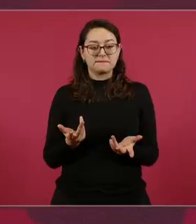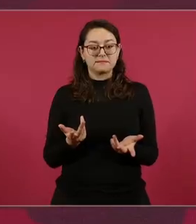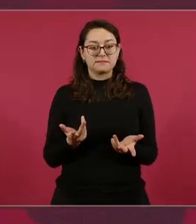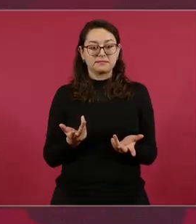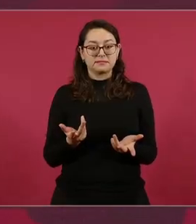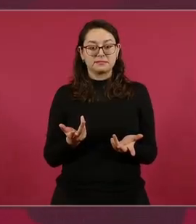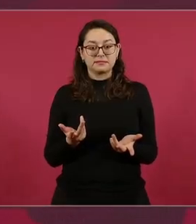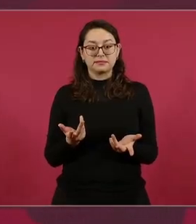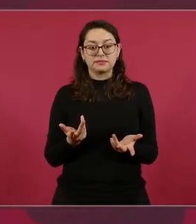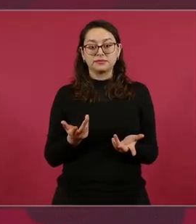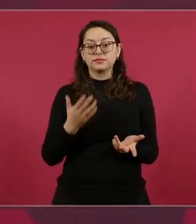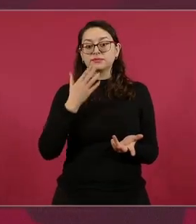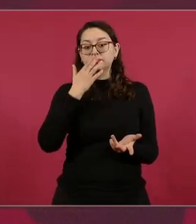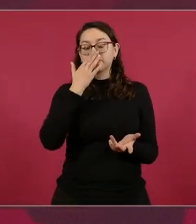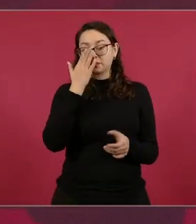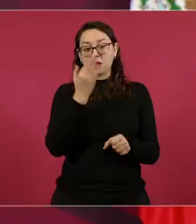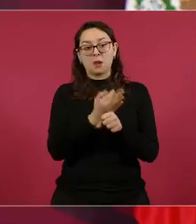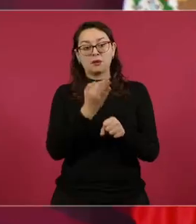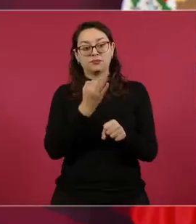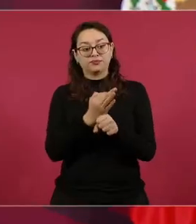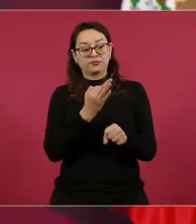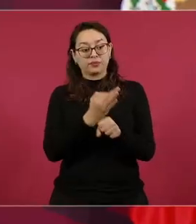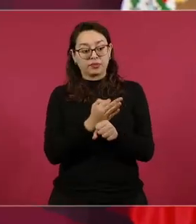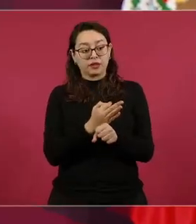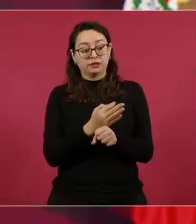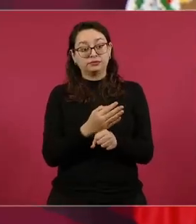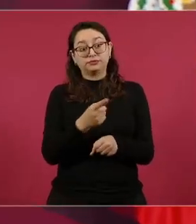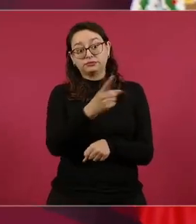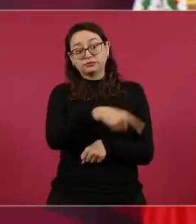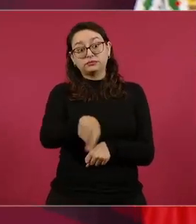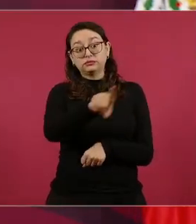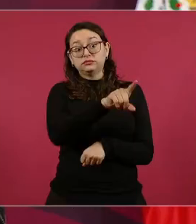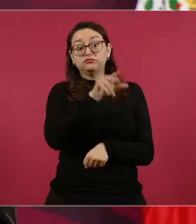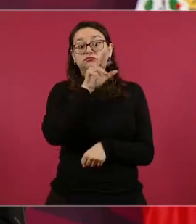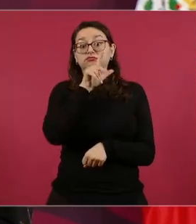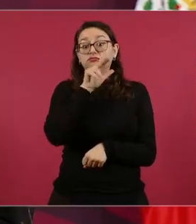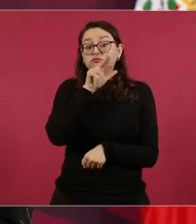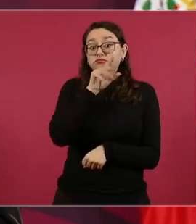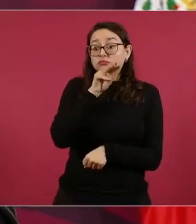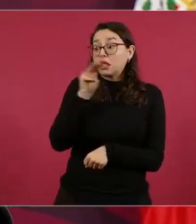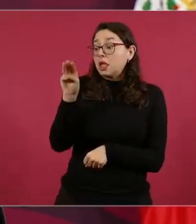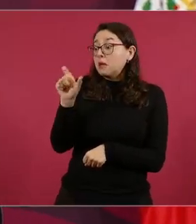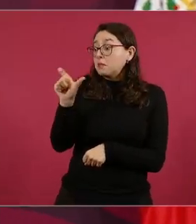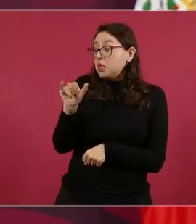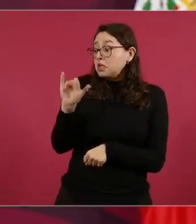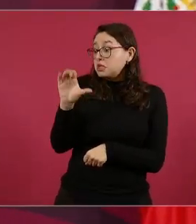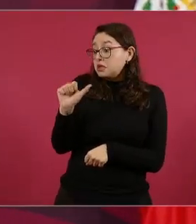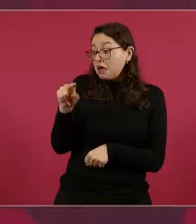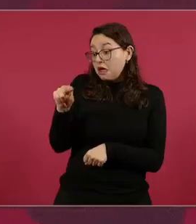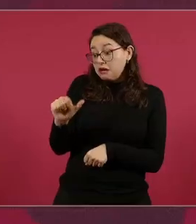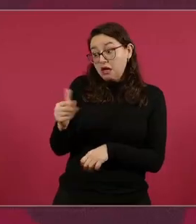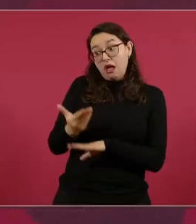¿Se va a manejar eficientemente Mexicana ahora? La respuesta es sí.